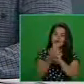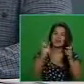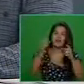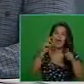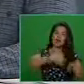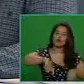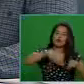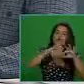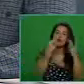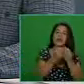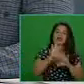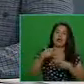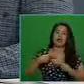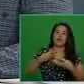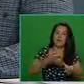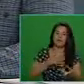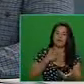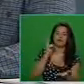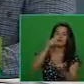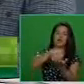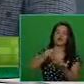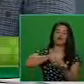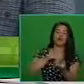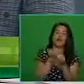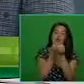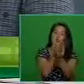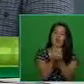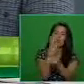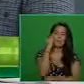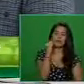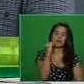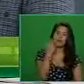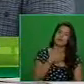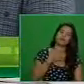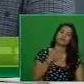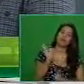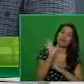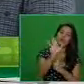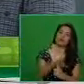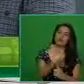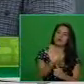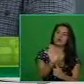invitaron al Mercosur para que relatara sus experiencias, mostrara sus experiencias,